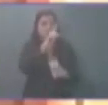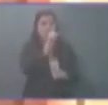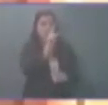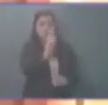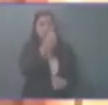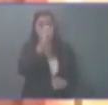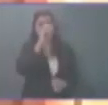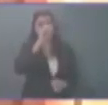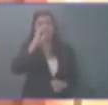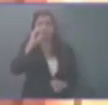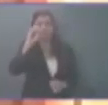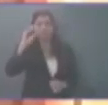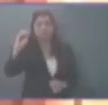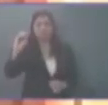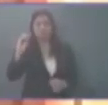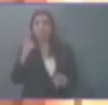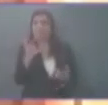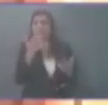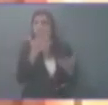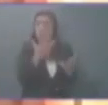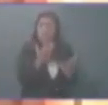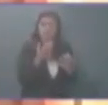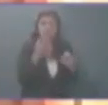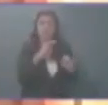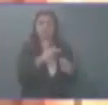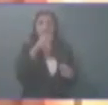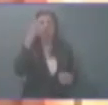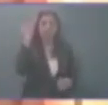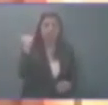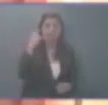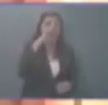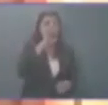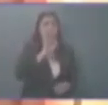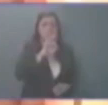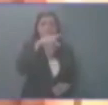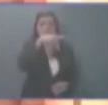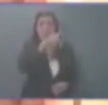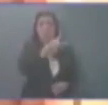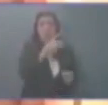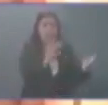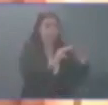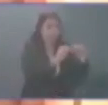que los queremos sacar de las fosas comunes que la FPL hizo.